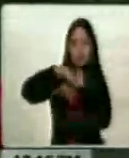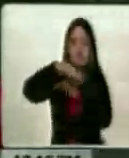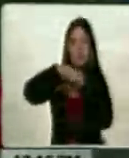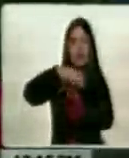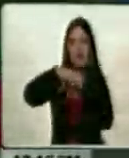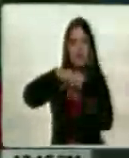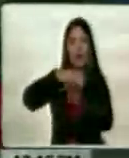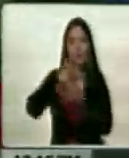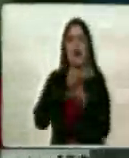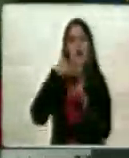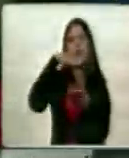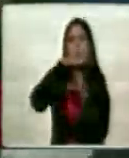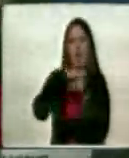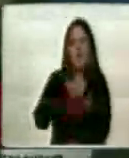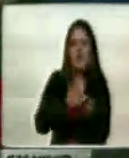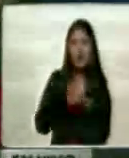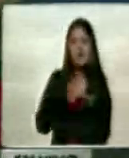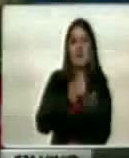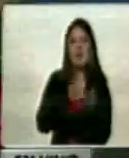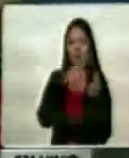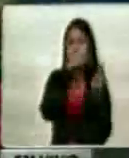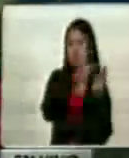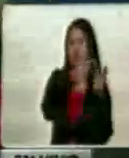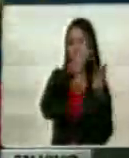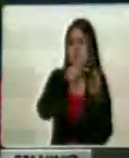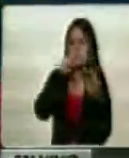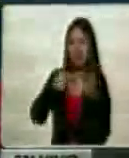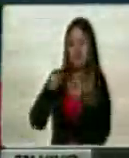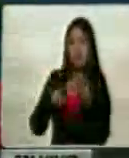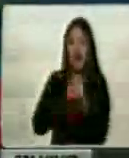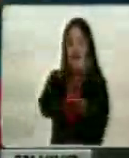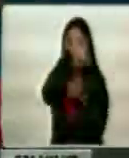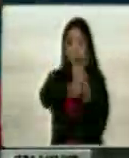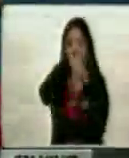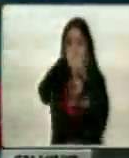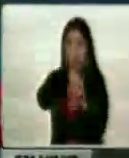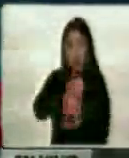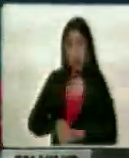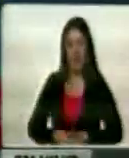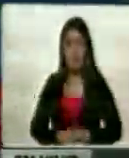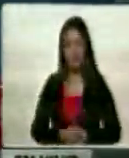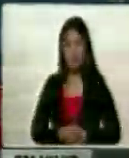para dar su vida en Boyacá, en Ayacucho, en Carabobo.